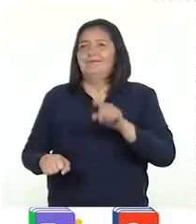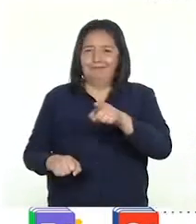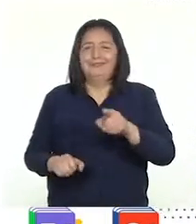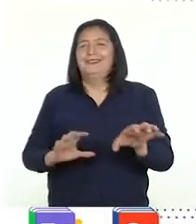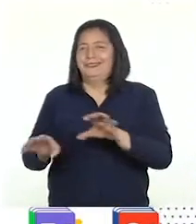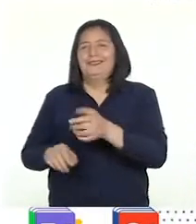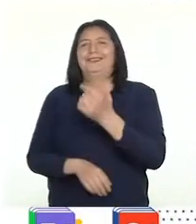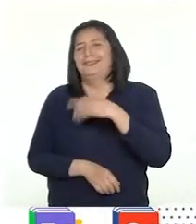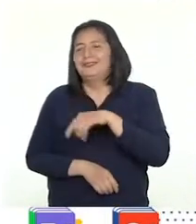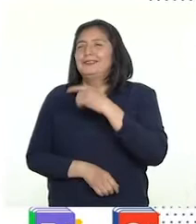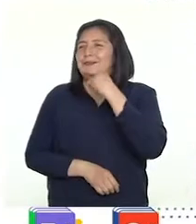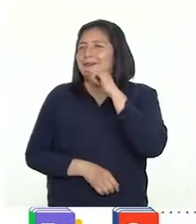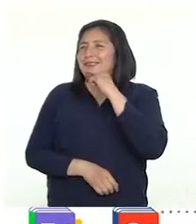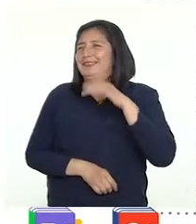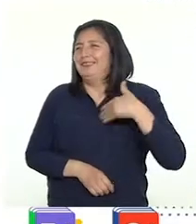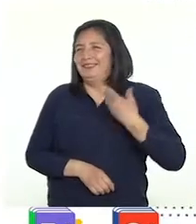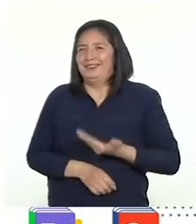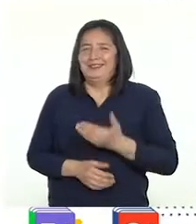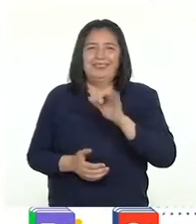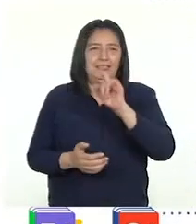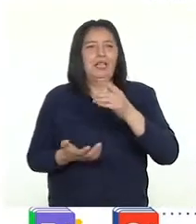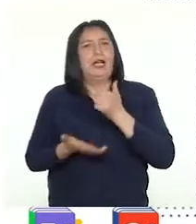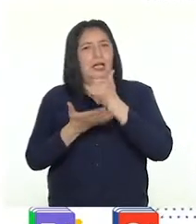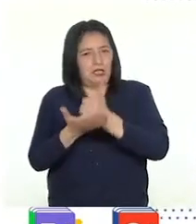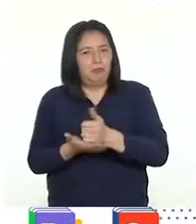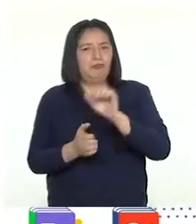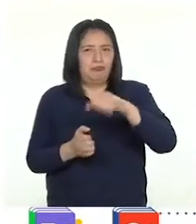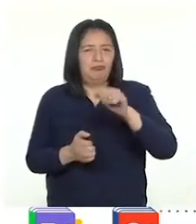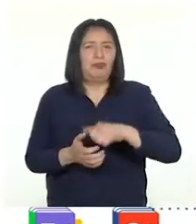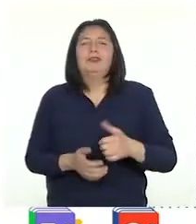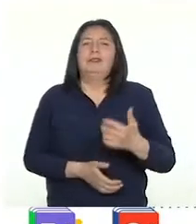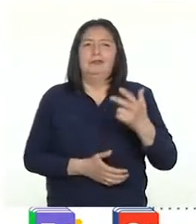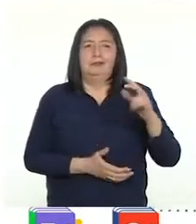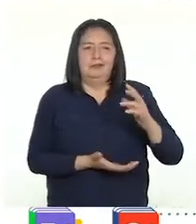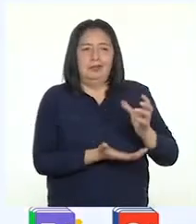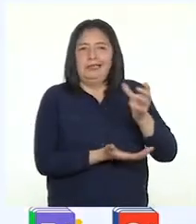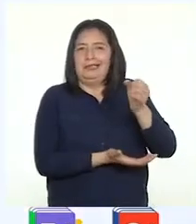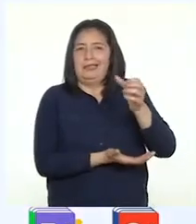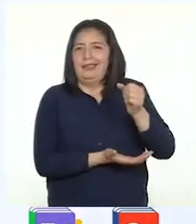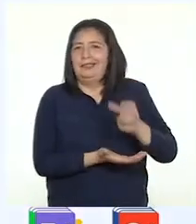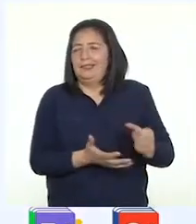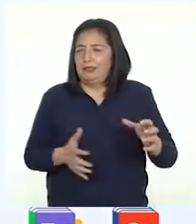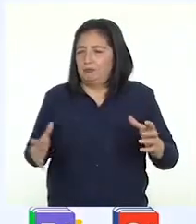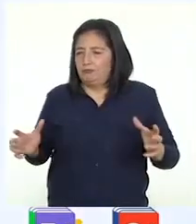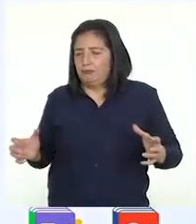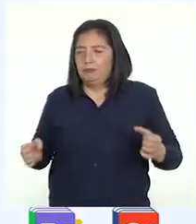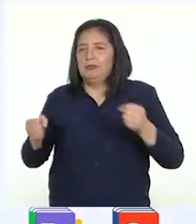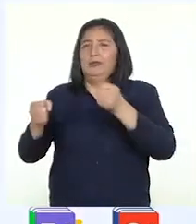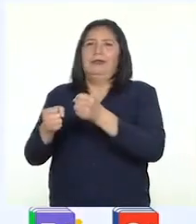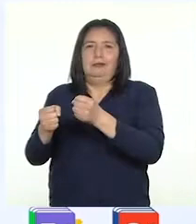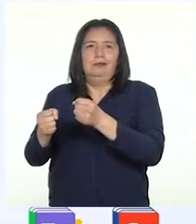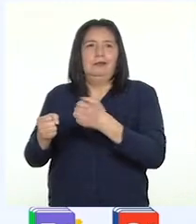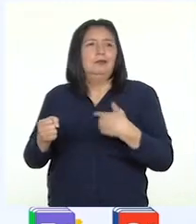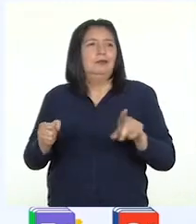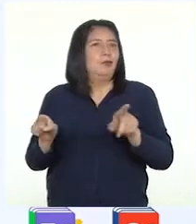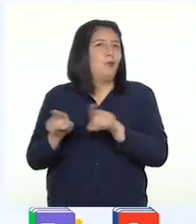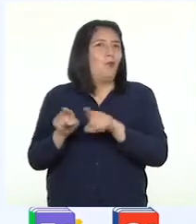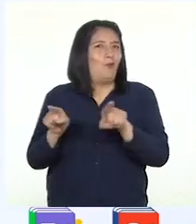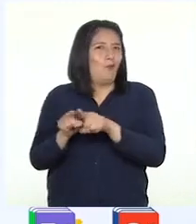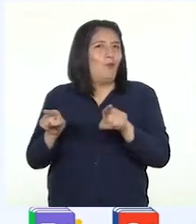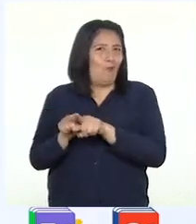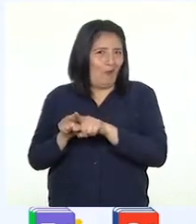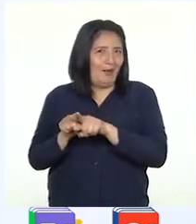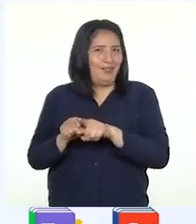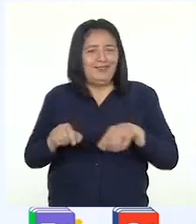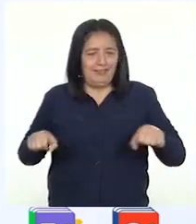lo que hizo la señora Andrea. Ayudó al señor cargando los tarros de leche. Porque ella ha retirado una misma cantidad